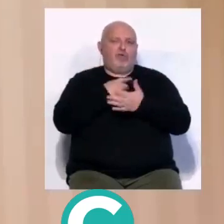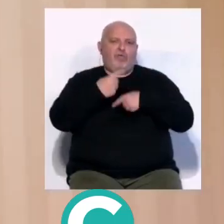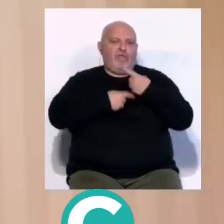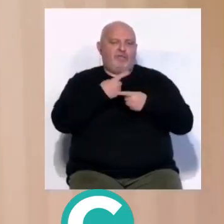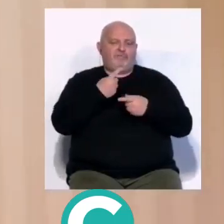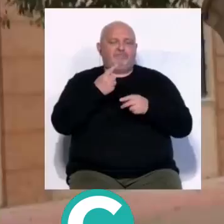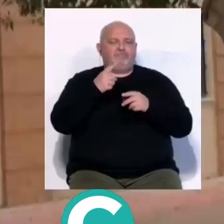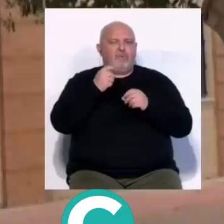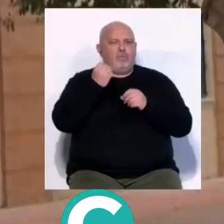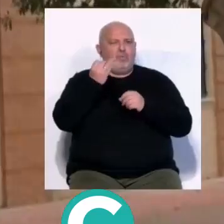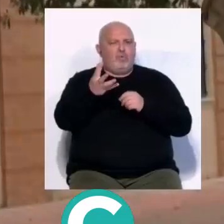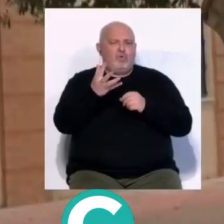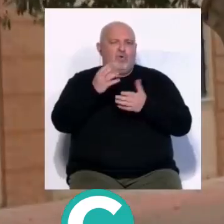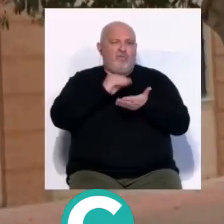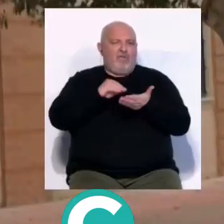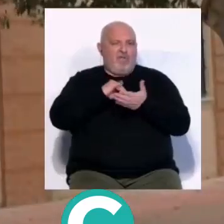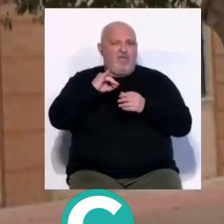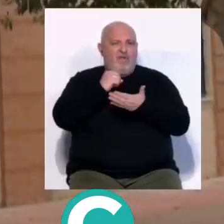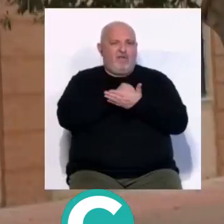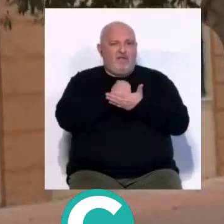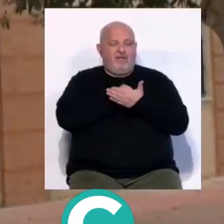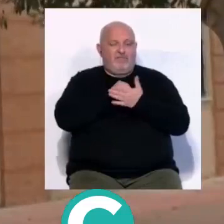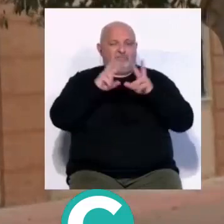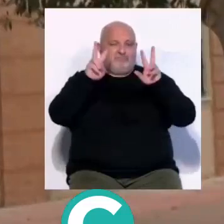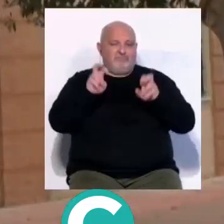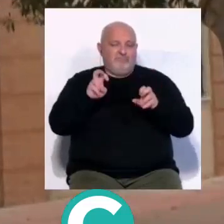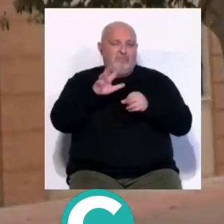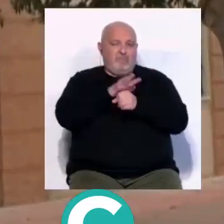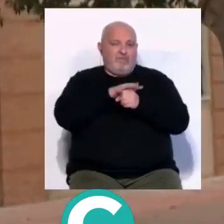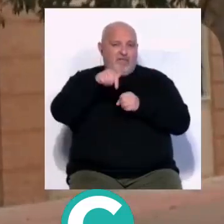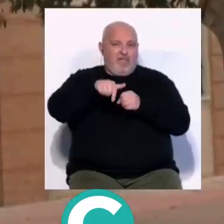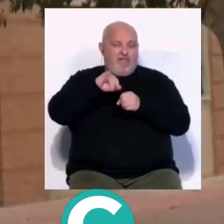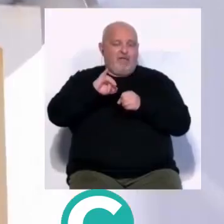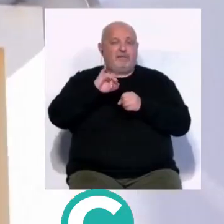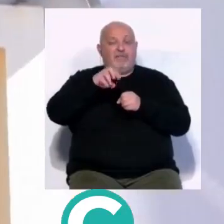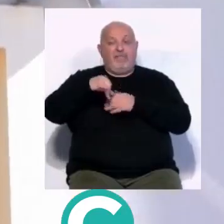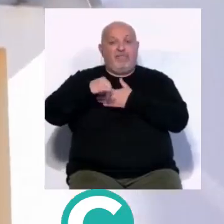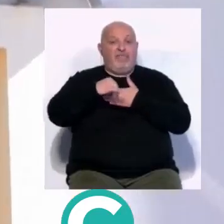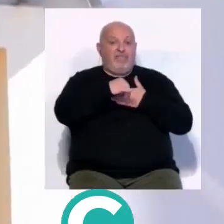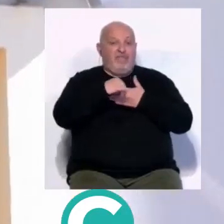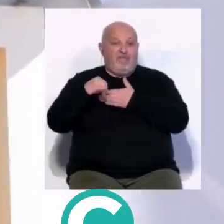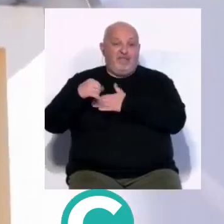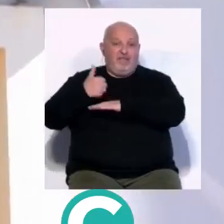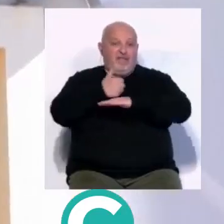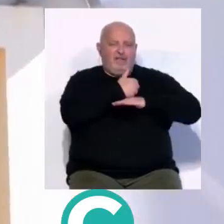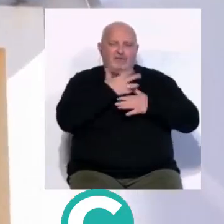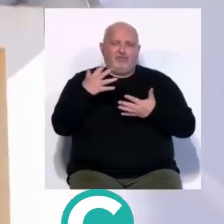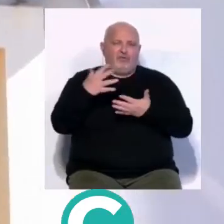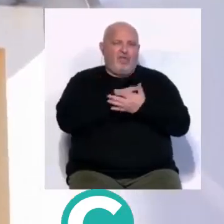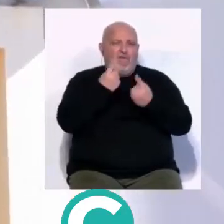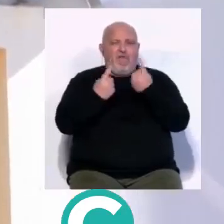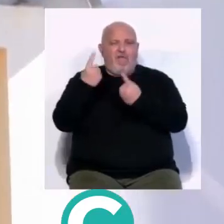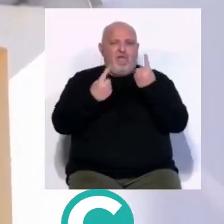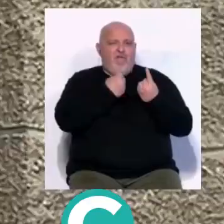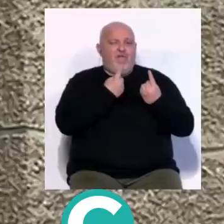días. El amplio número de oficinas de farmacia en el territorio provincial y su cercanía a la ciudadanía en todos los